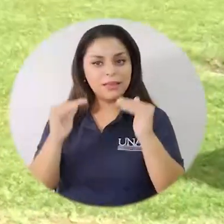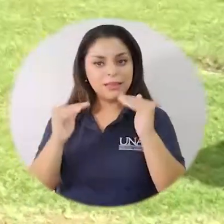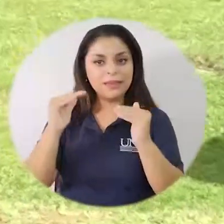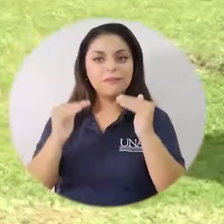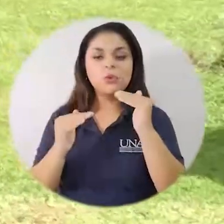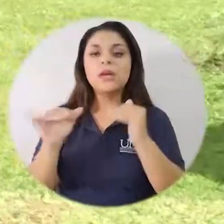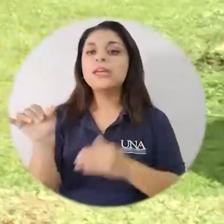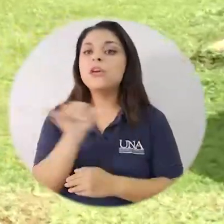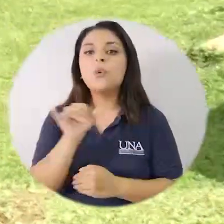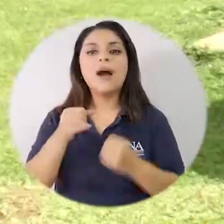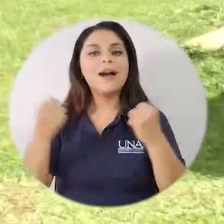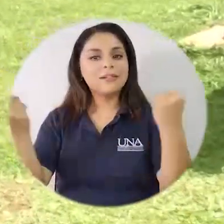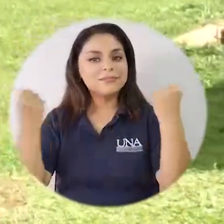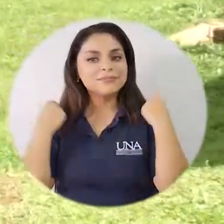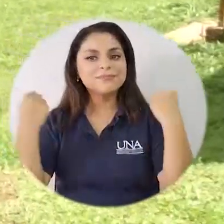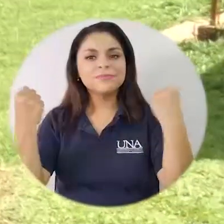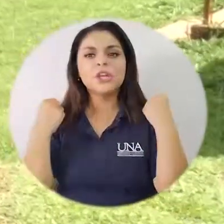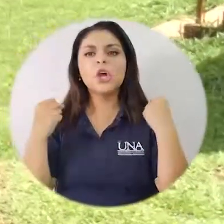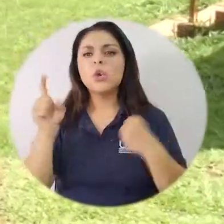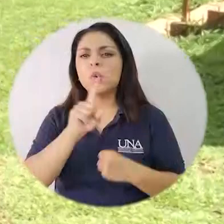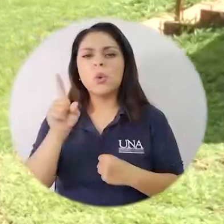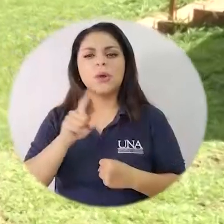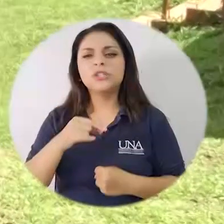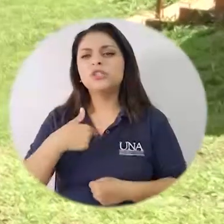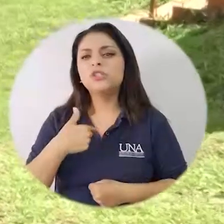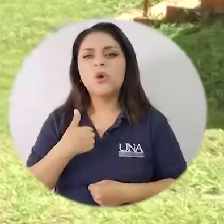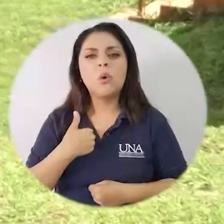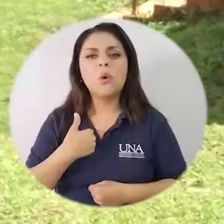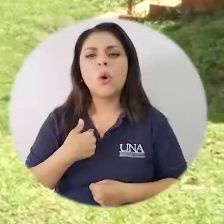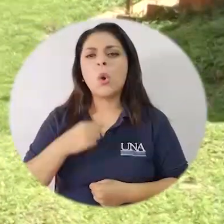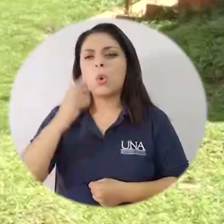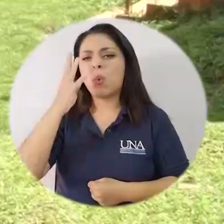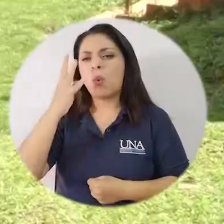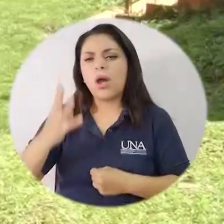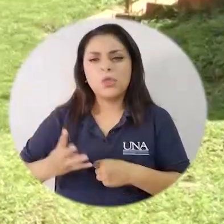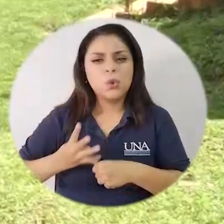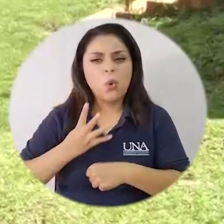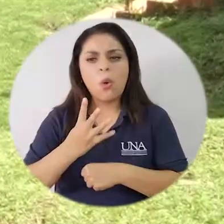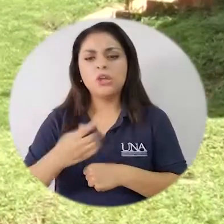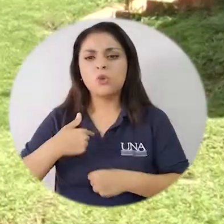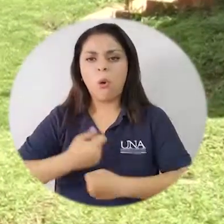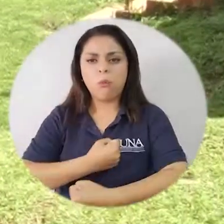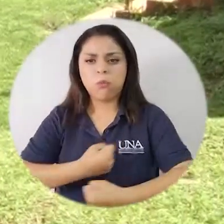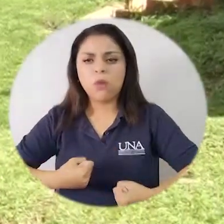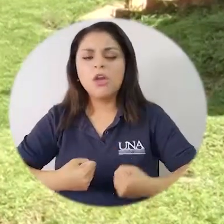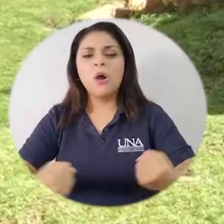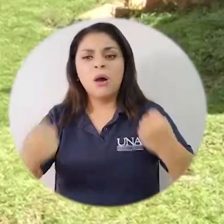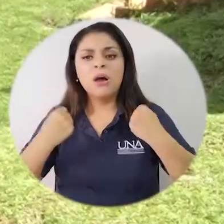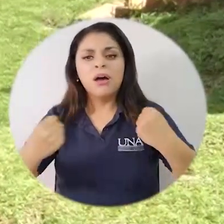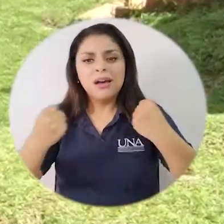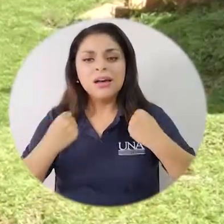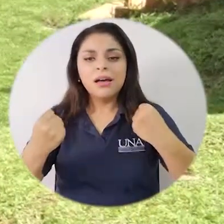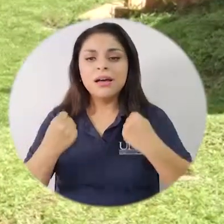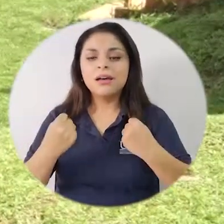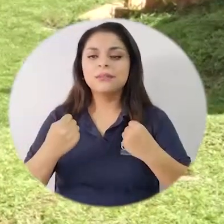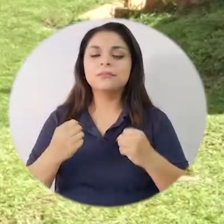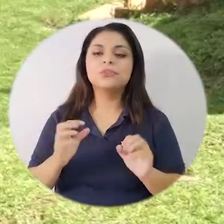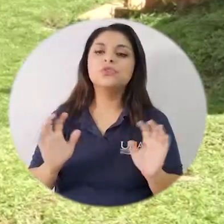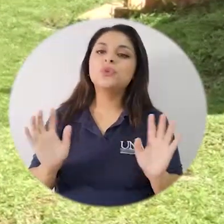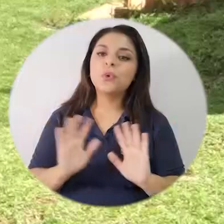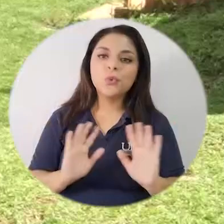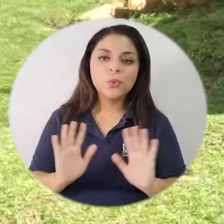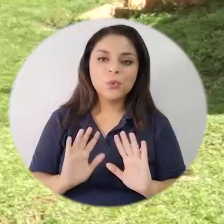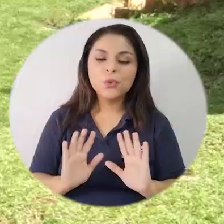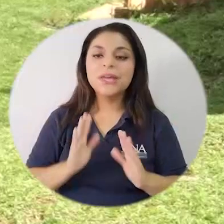el ejercicio. No es ahorita matarme a hacer 4 horas de ejercicio porque como estoy obeso necesito bajar de peso por el factor de